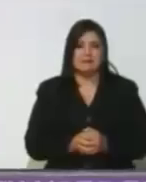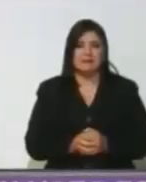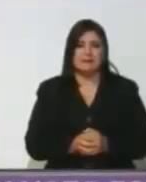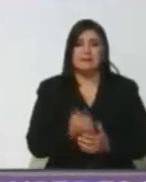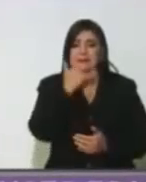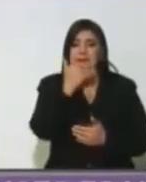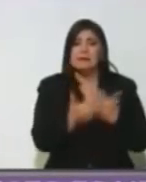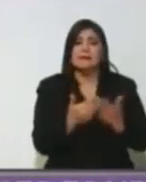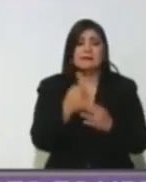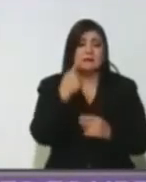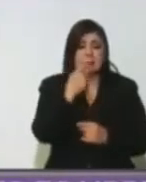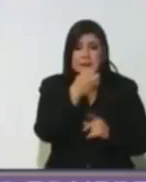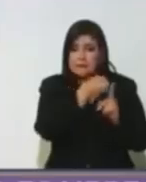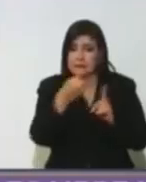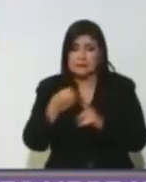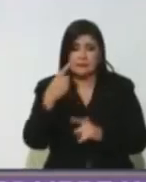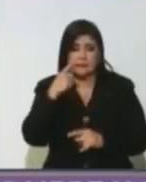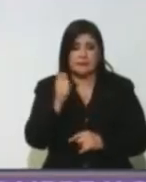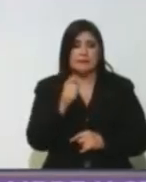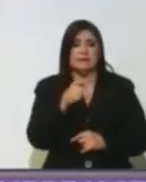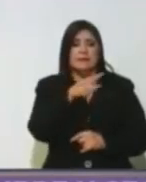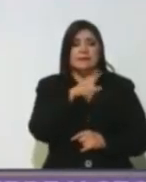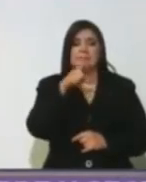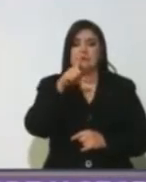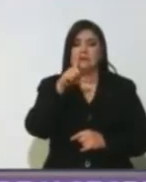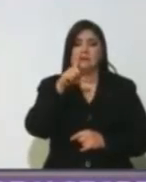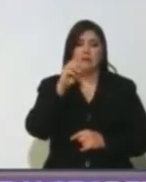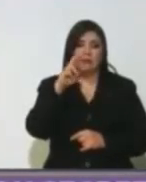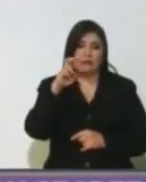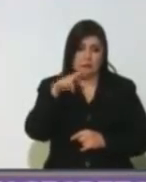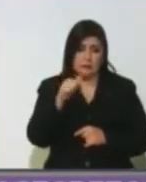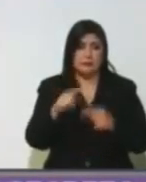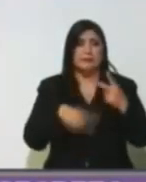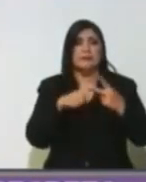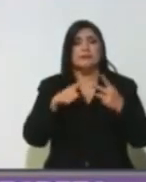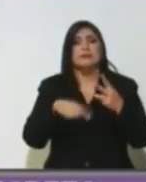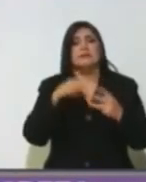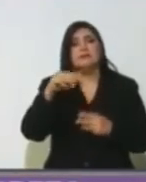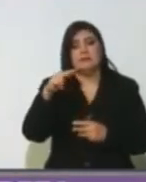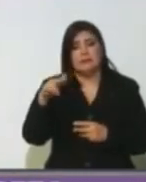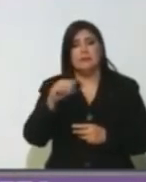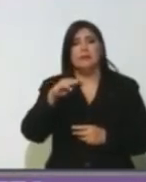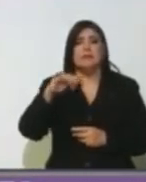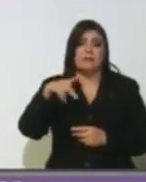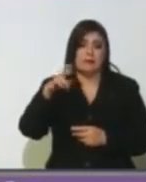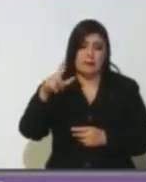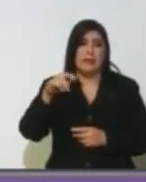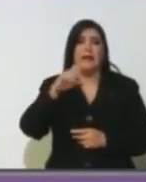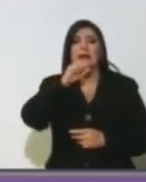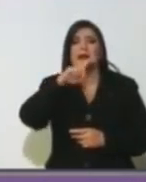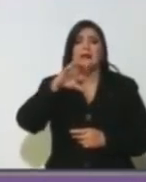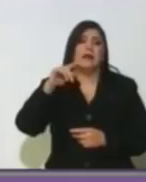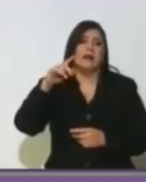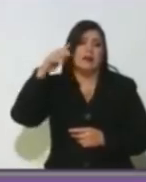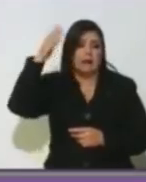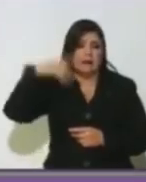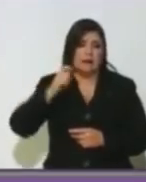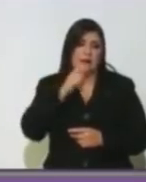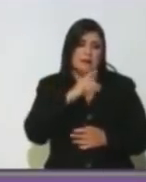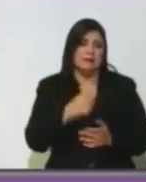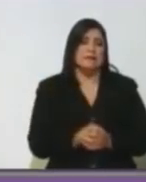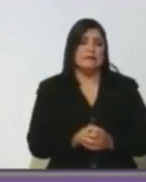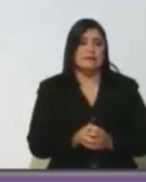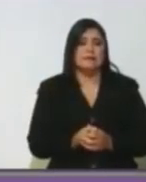vamos en este orden lo digo lo línea lorena mariana mikel y claudia adelante